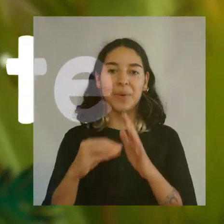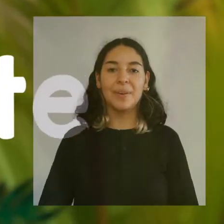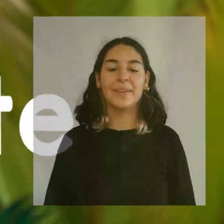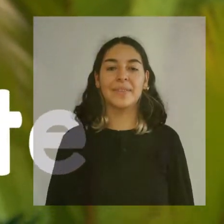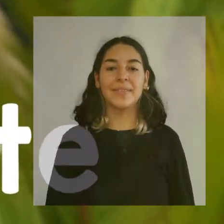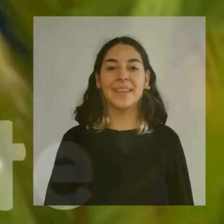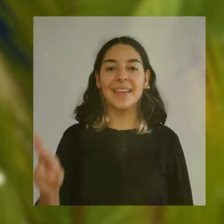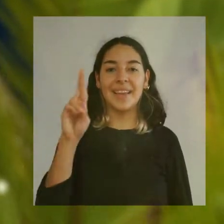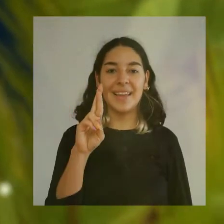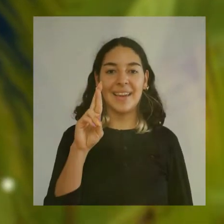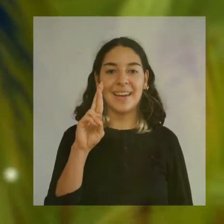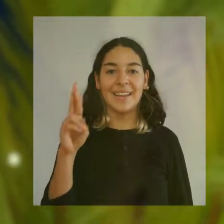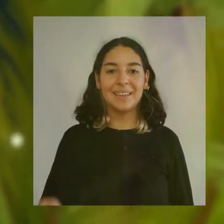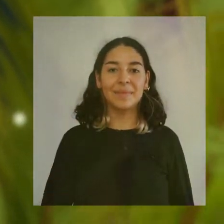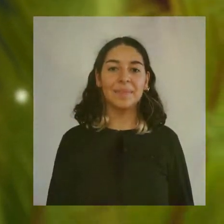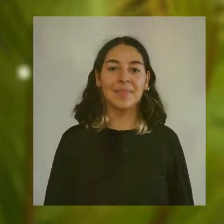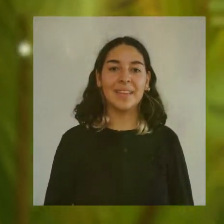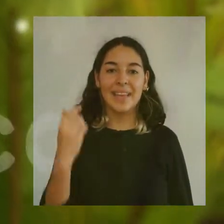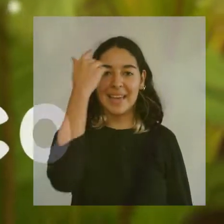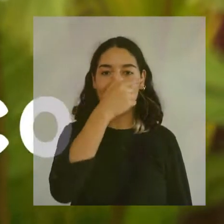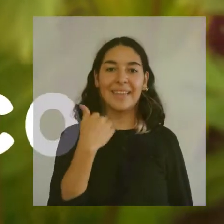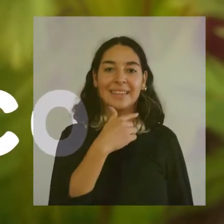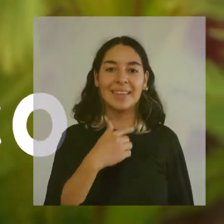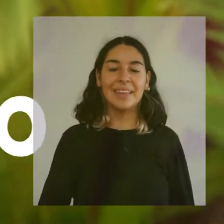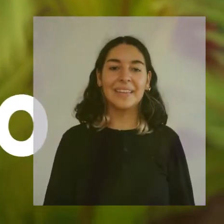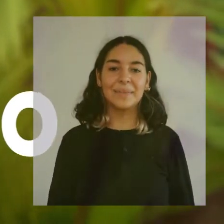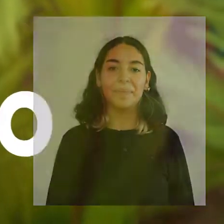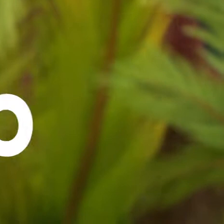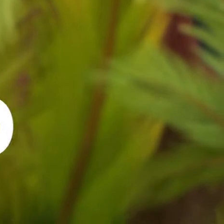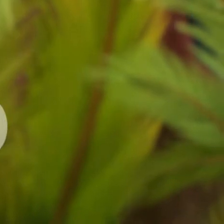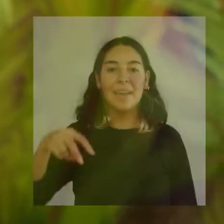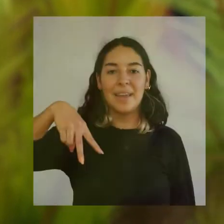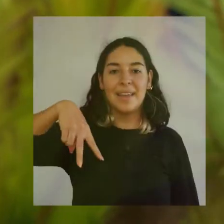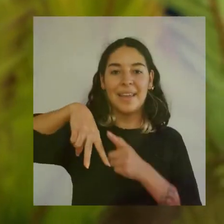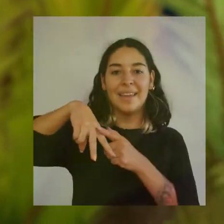Q, R, S